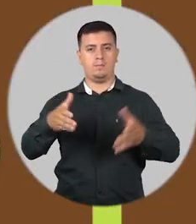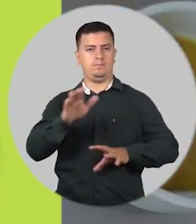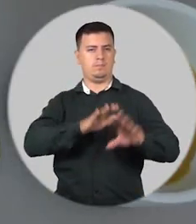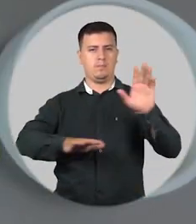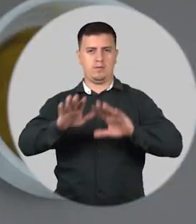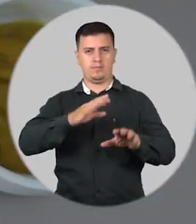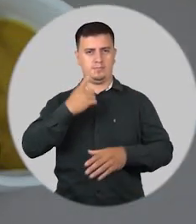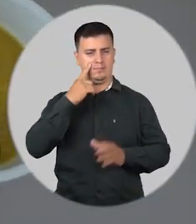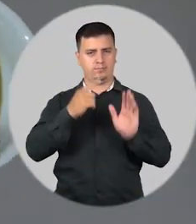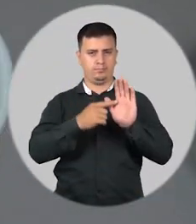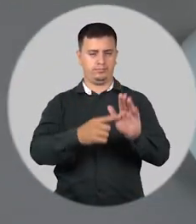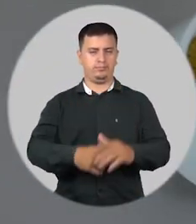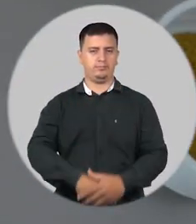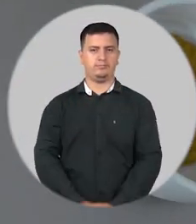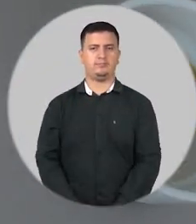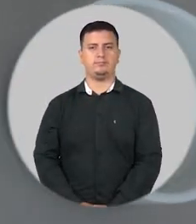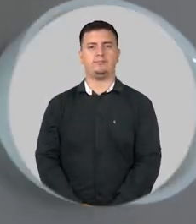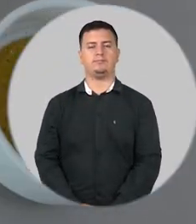procedimiento.